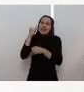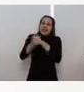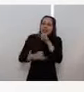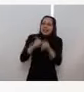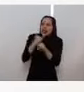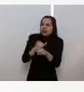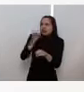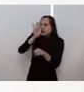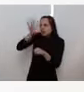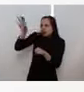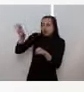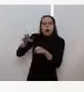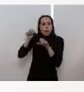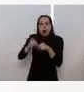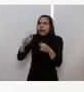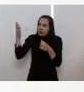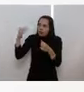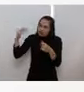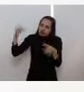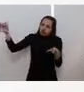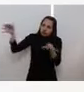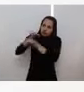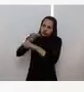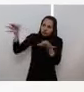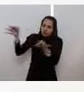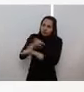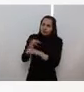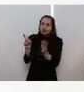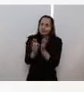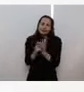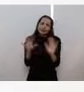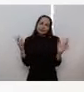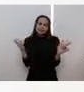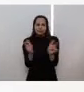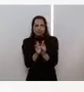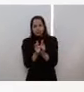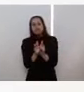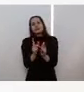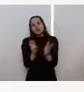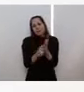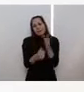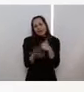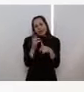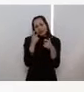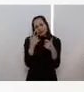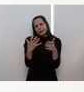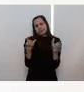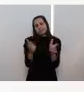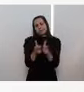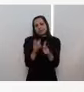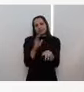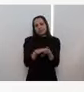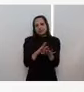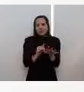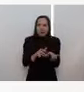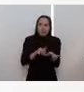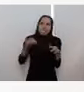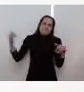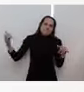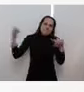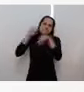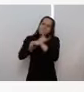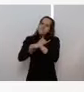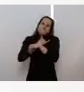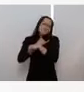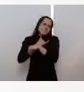venir a estar con nosotros también desafortunadamente hay una disminución ya mucho más marcada por la restricción de viajes el